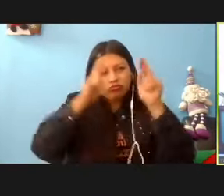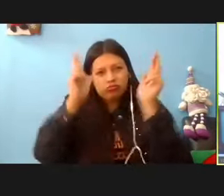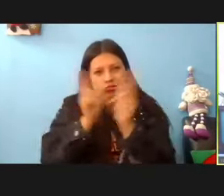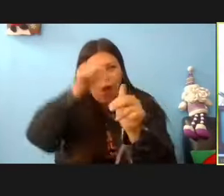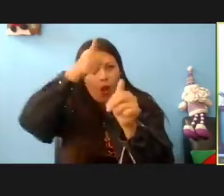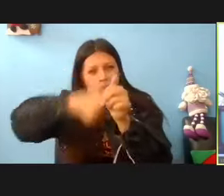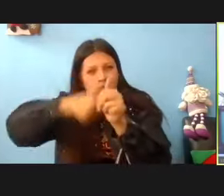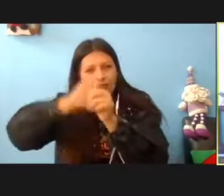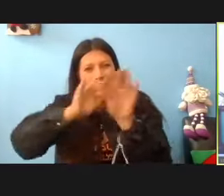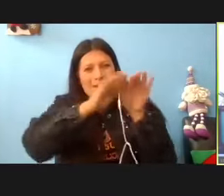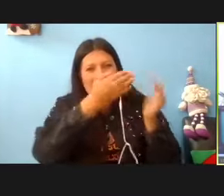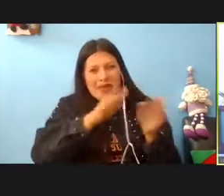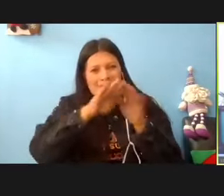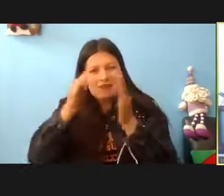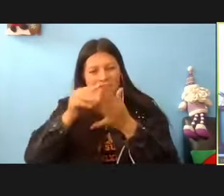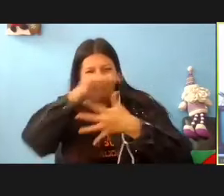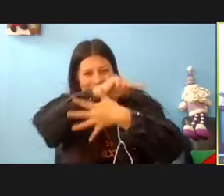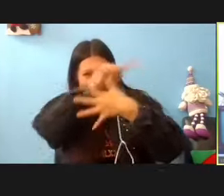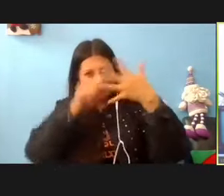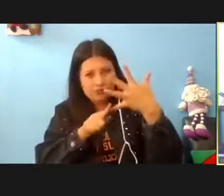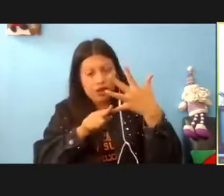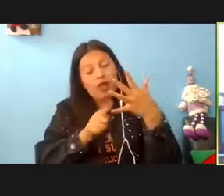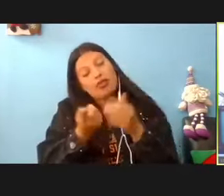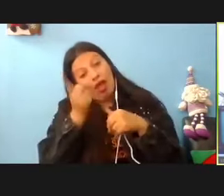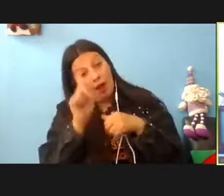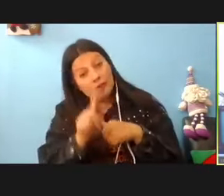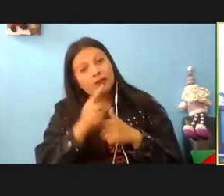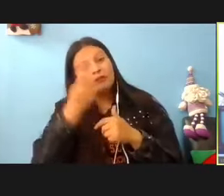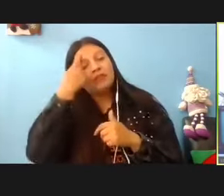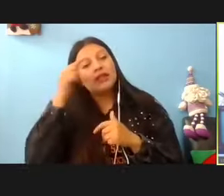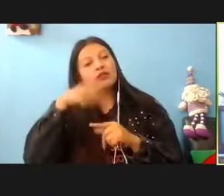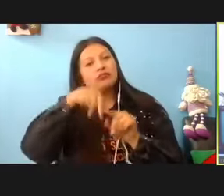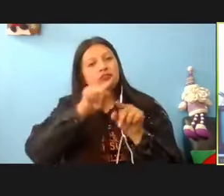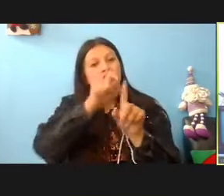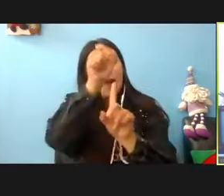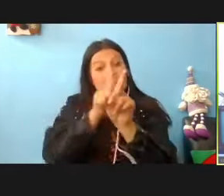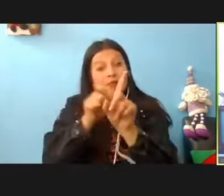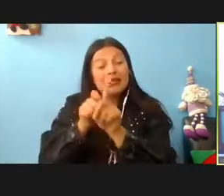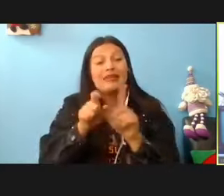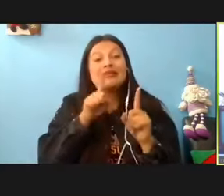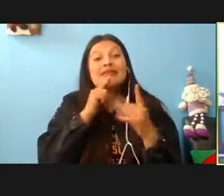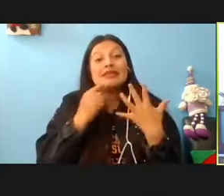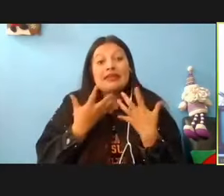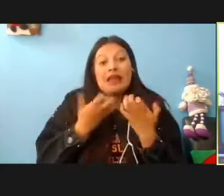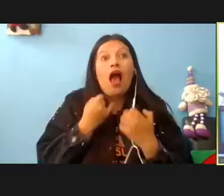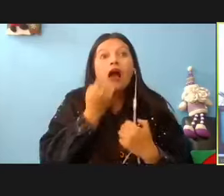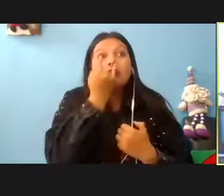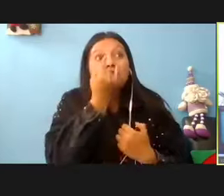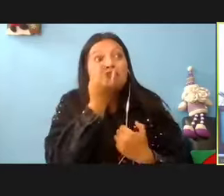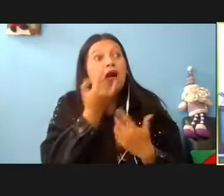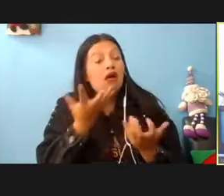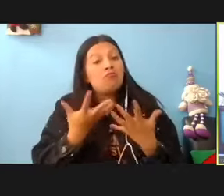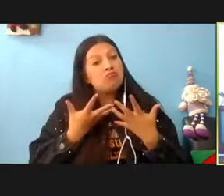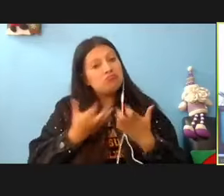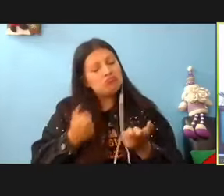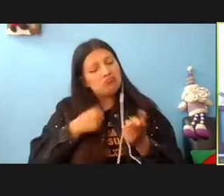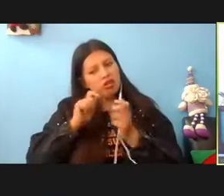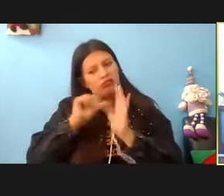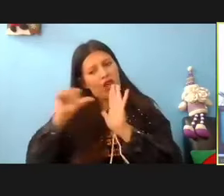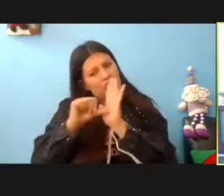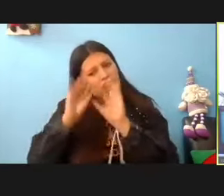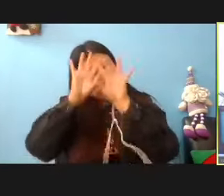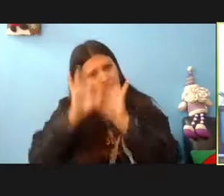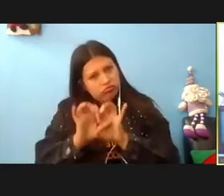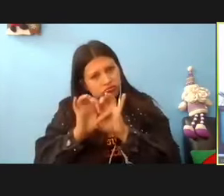uno de los ejes, como para que las personas que están interesadas en difundir sus artículos